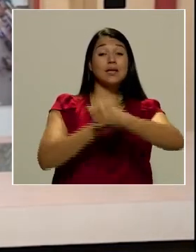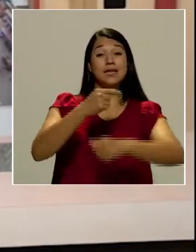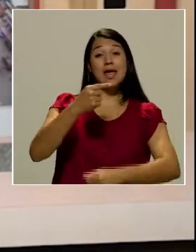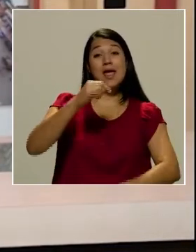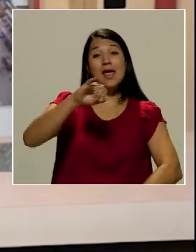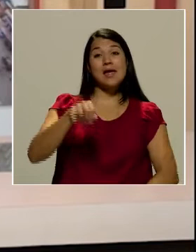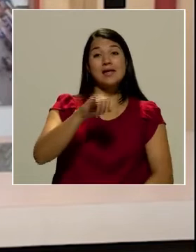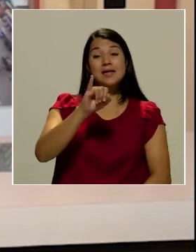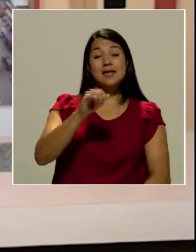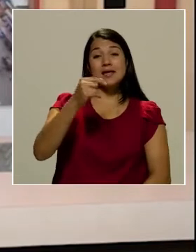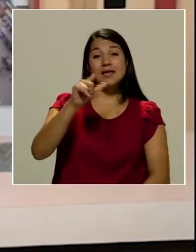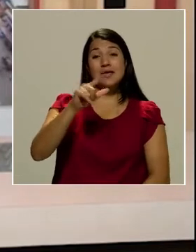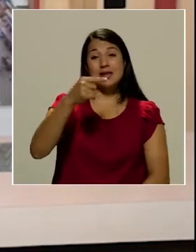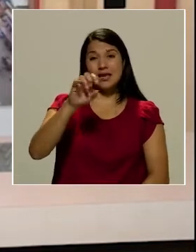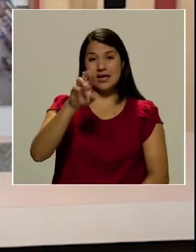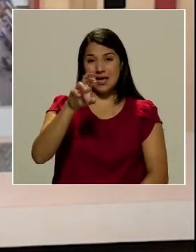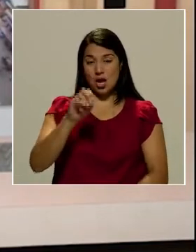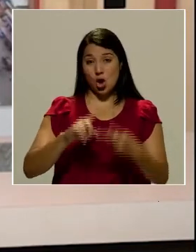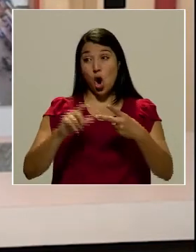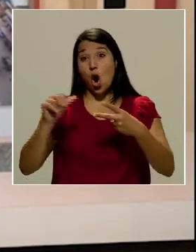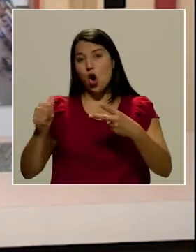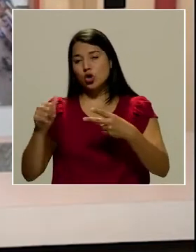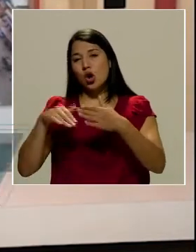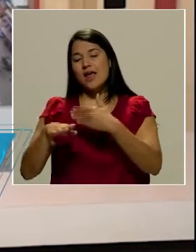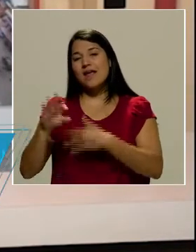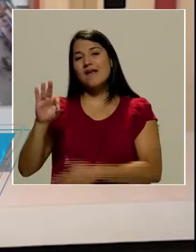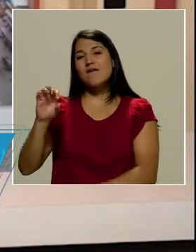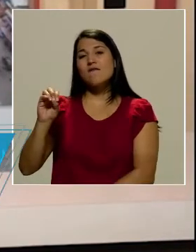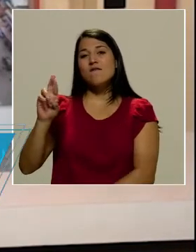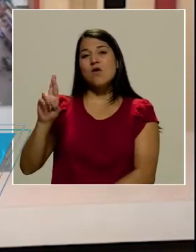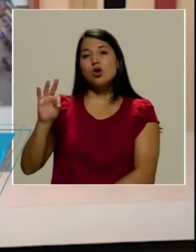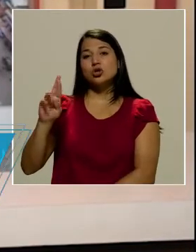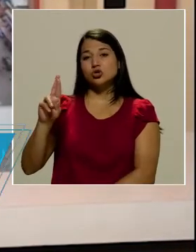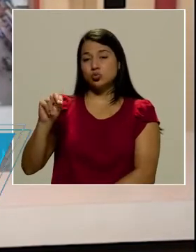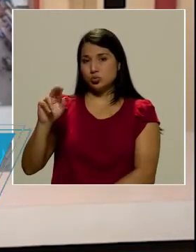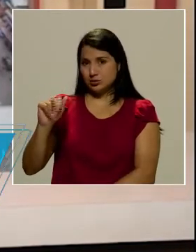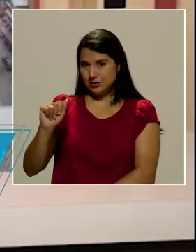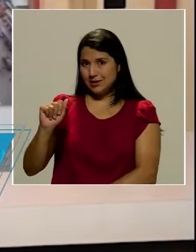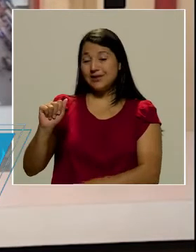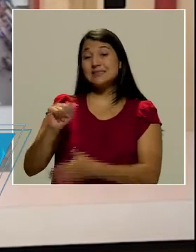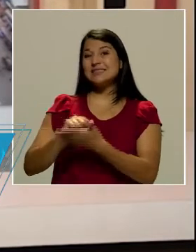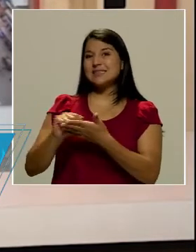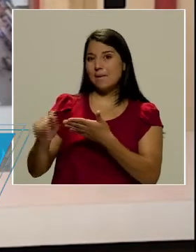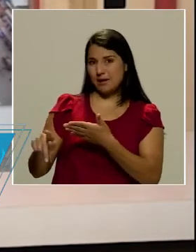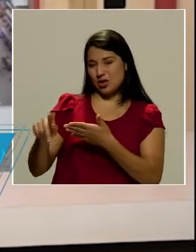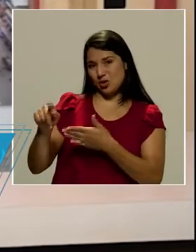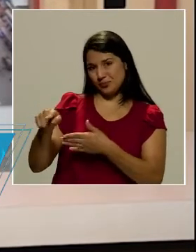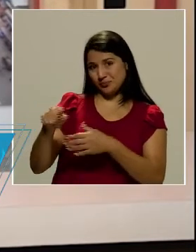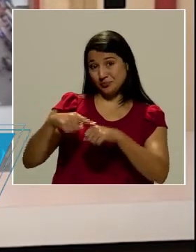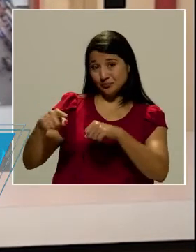en la Fortuna de San Pedro. Esto ha provocado gran cantidad de filas de vehículos, en especial camiones que